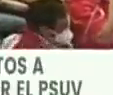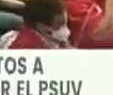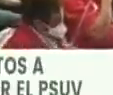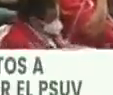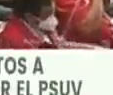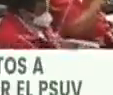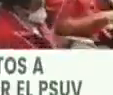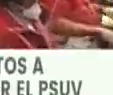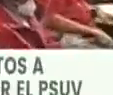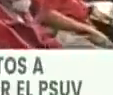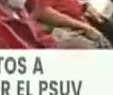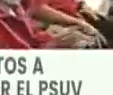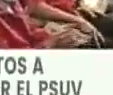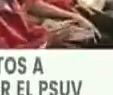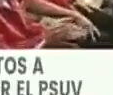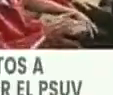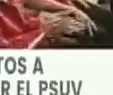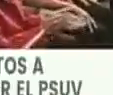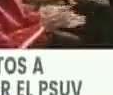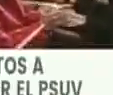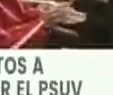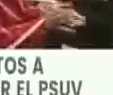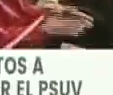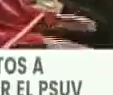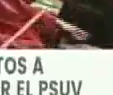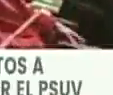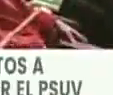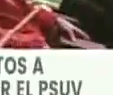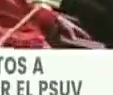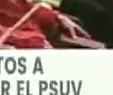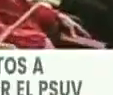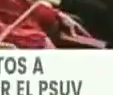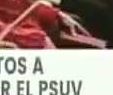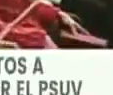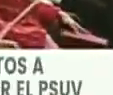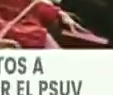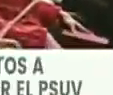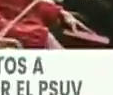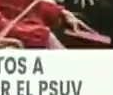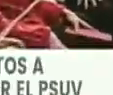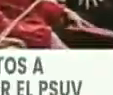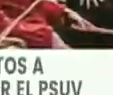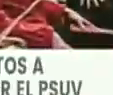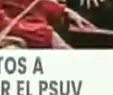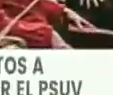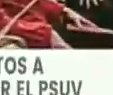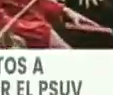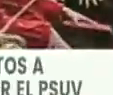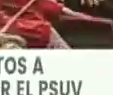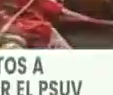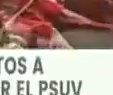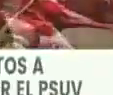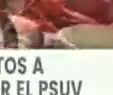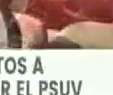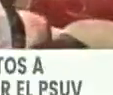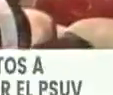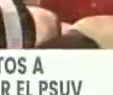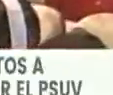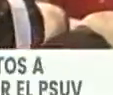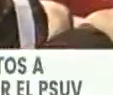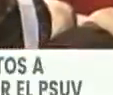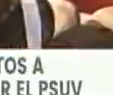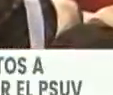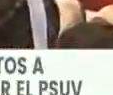Comisión Nacional Electoral de nuestro partido, organizando este hermoso proceso de democracia profunda, de democracia en